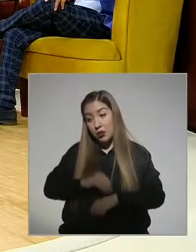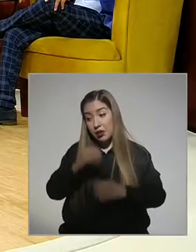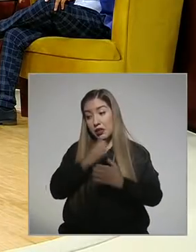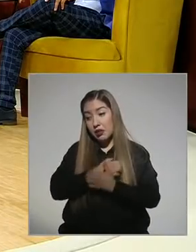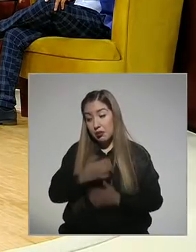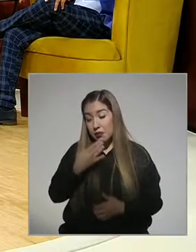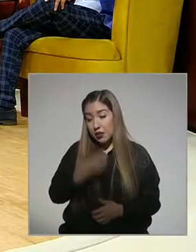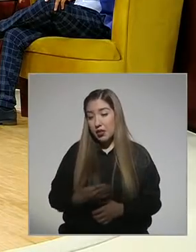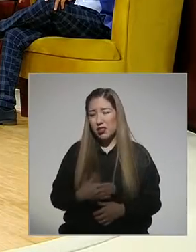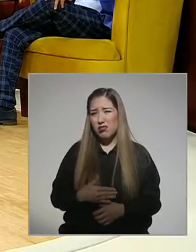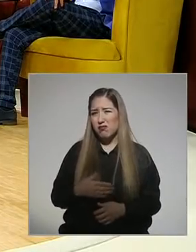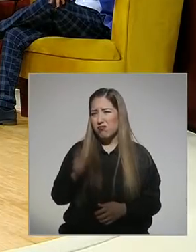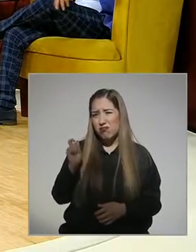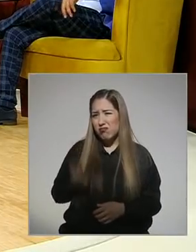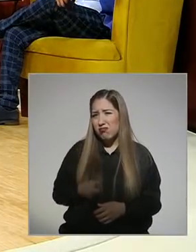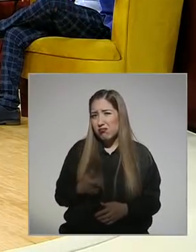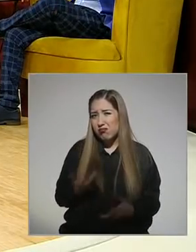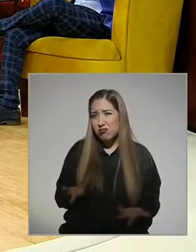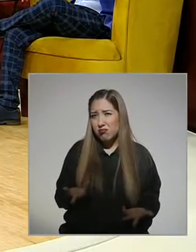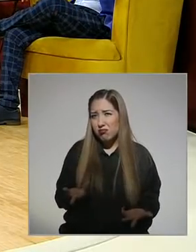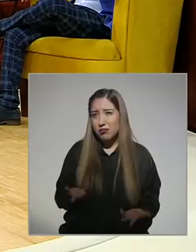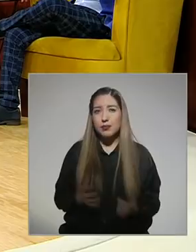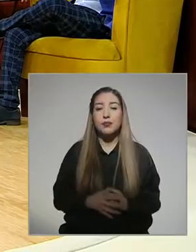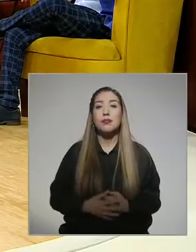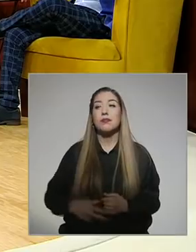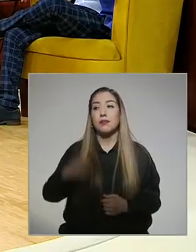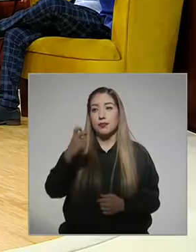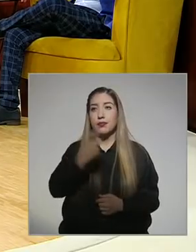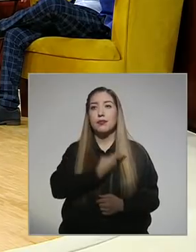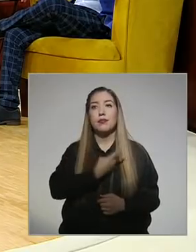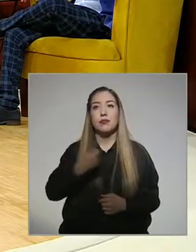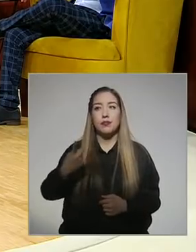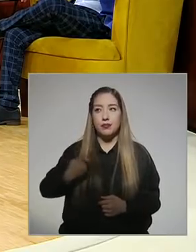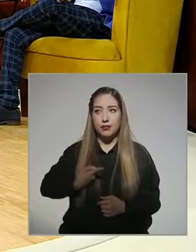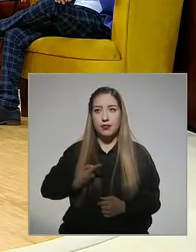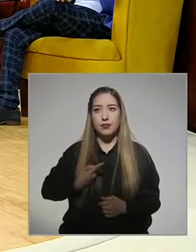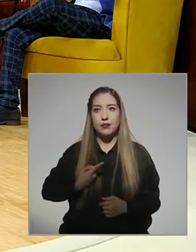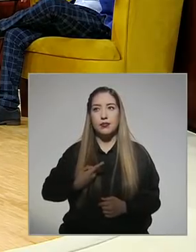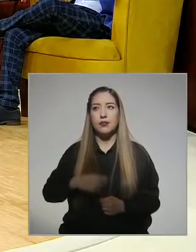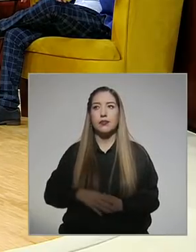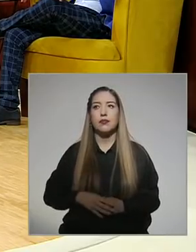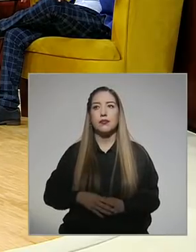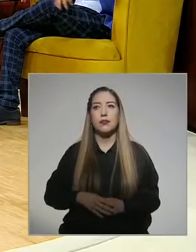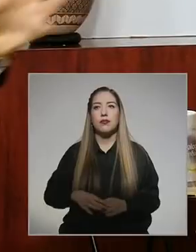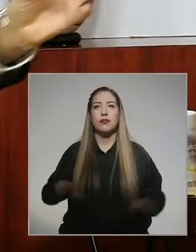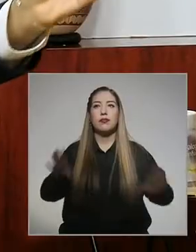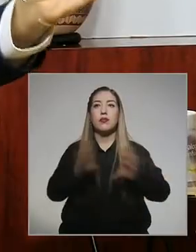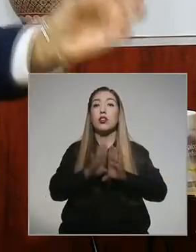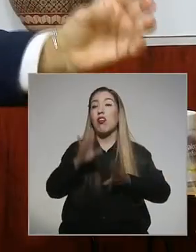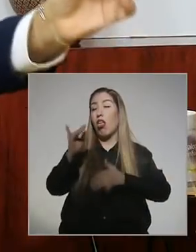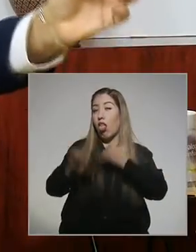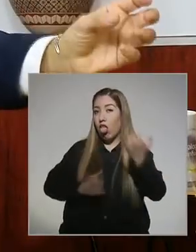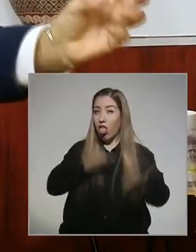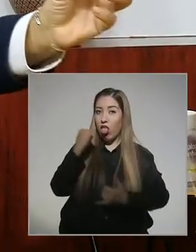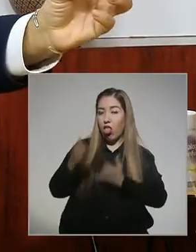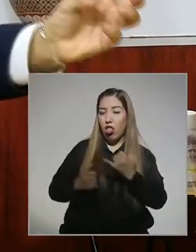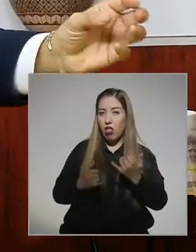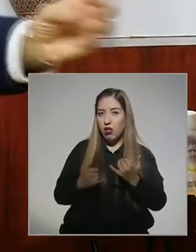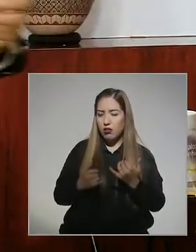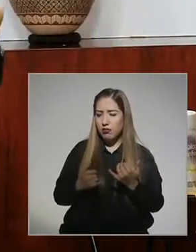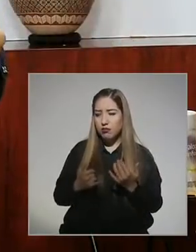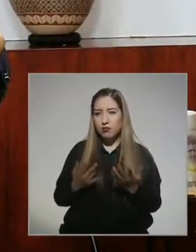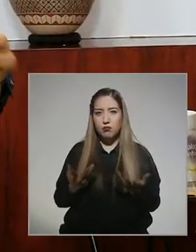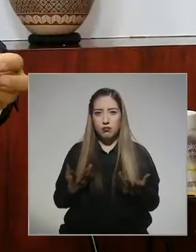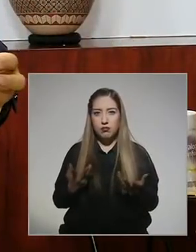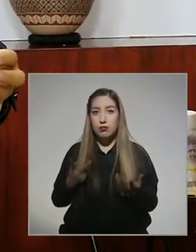estás diciendo nada. Entonces, di qué quieres concretamente. No puedes jugar con la pelota en este lugar. No puedes